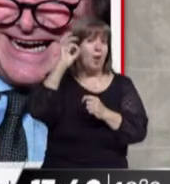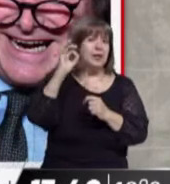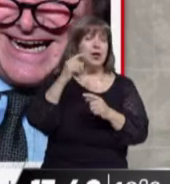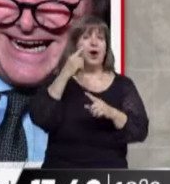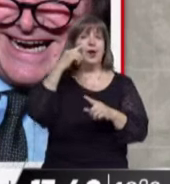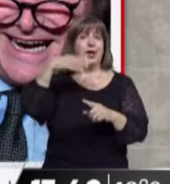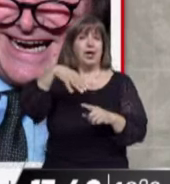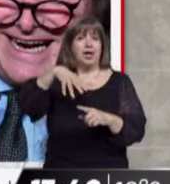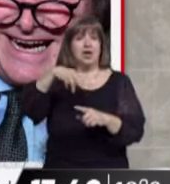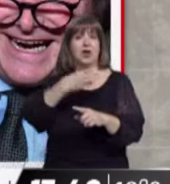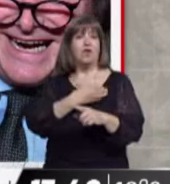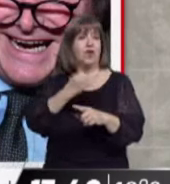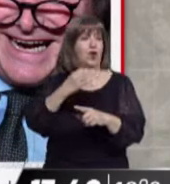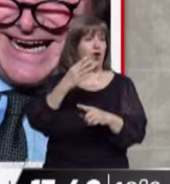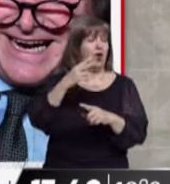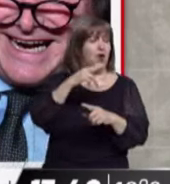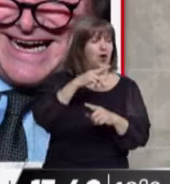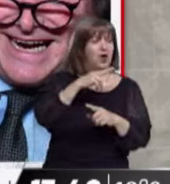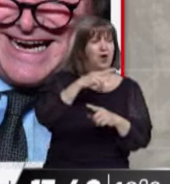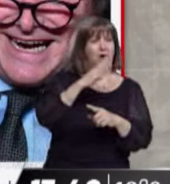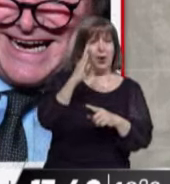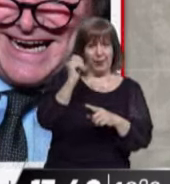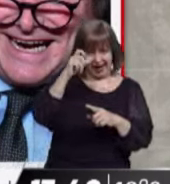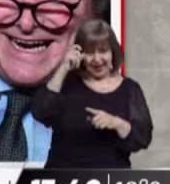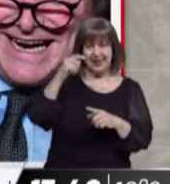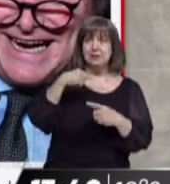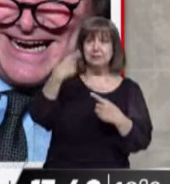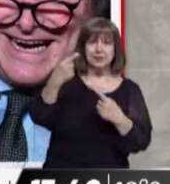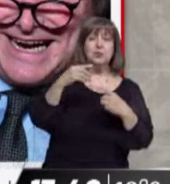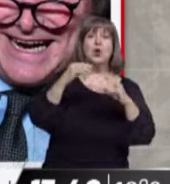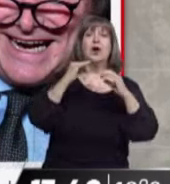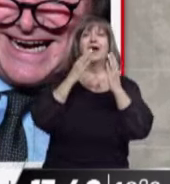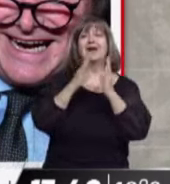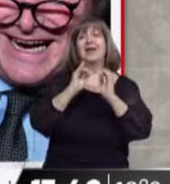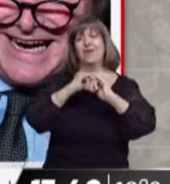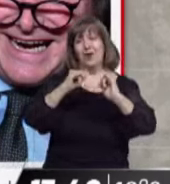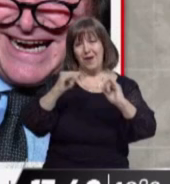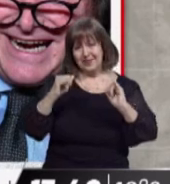Infobae, Milei profundiza su vínculo personal con